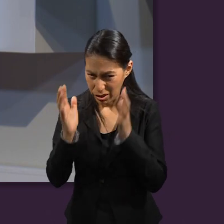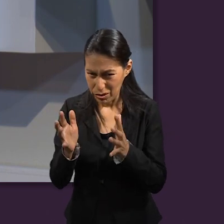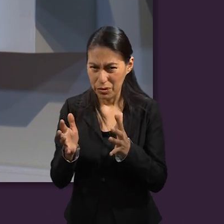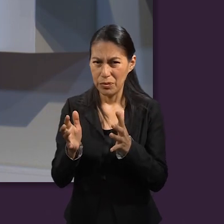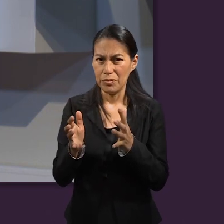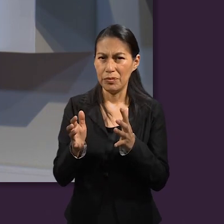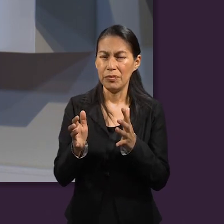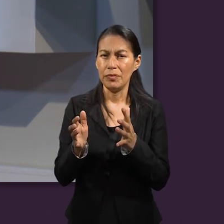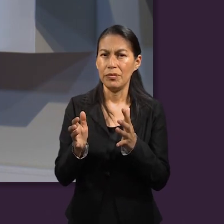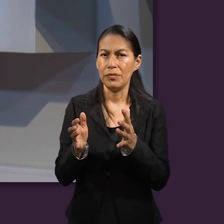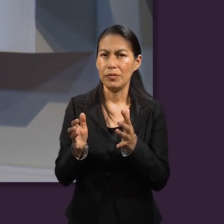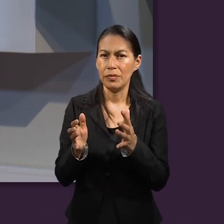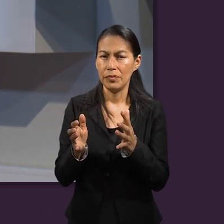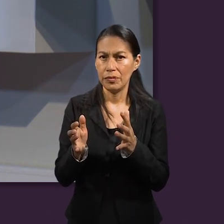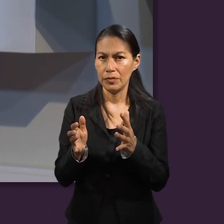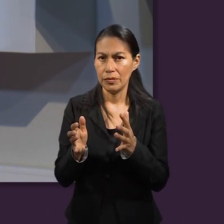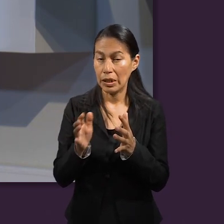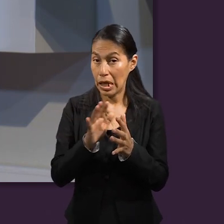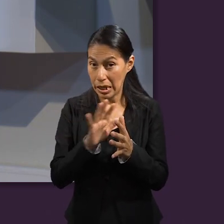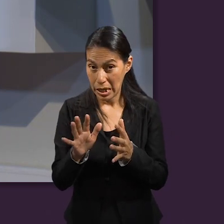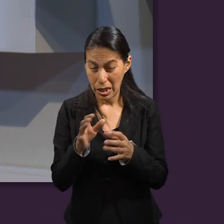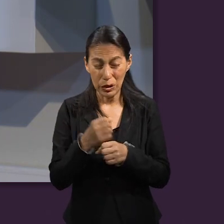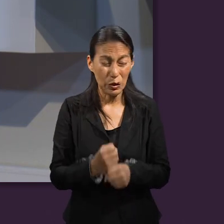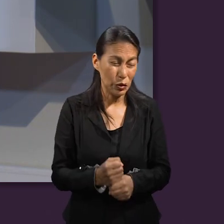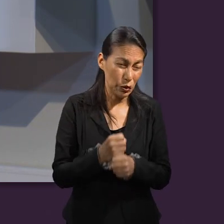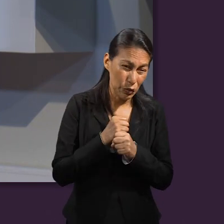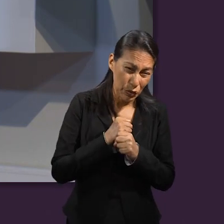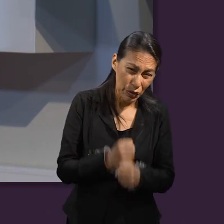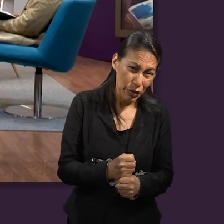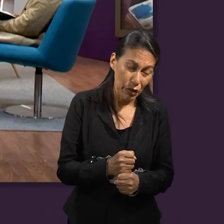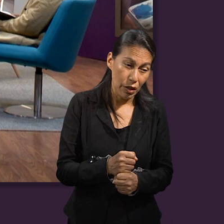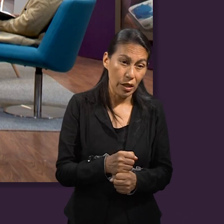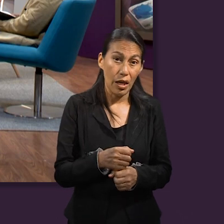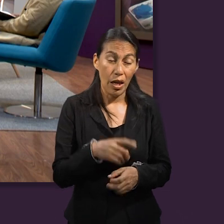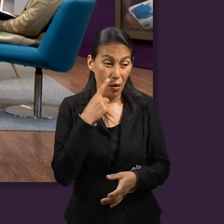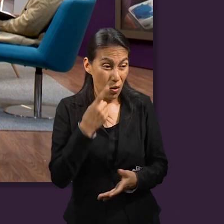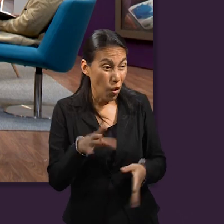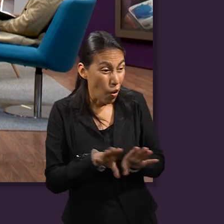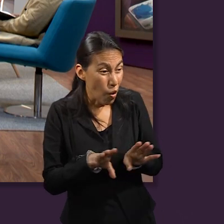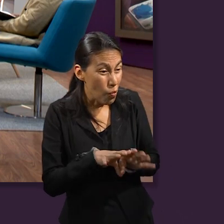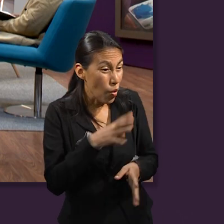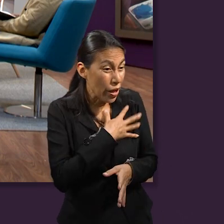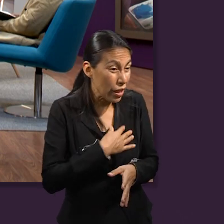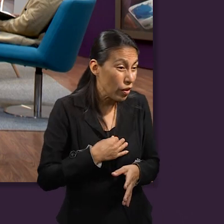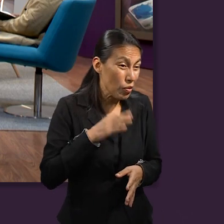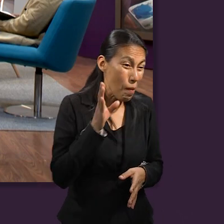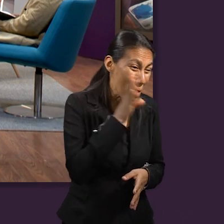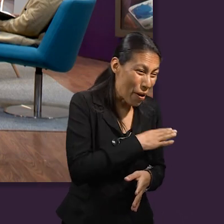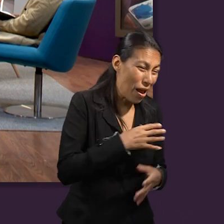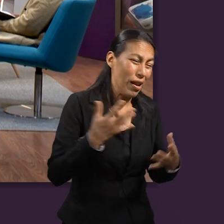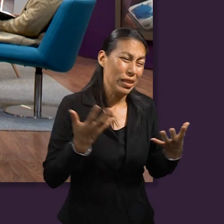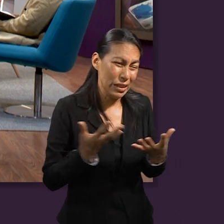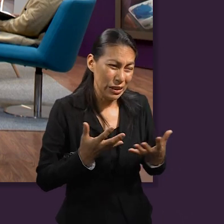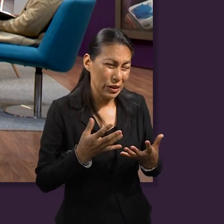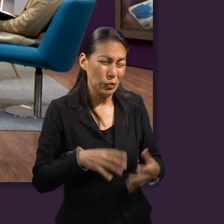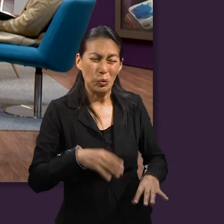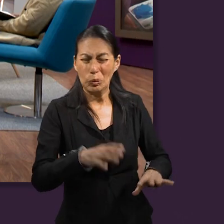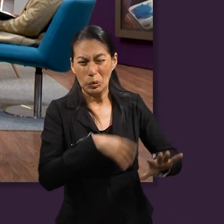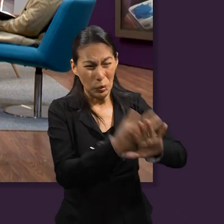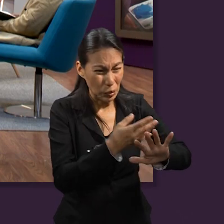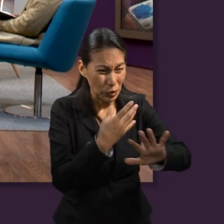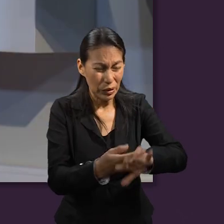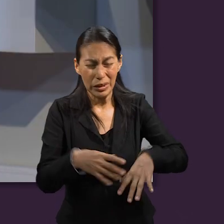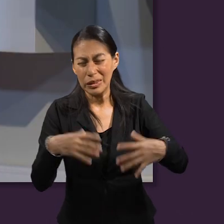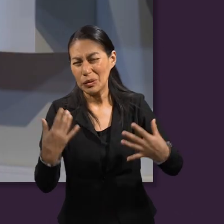hijos de alguna manera ya tuvo que sufrir ver que sus hijos hicieran cosas cosas malas verdaderamente